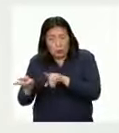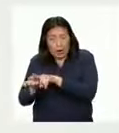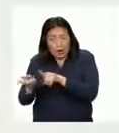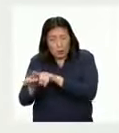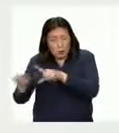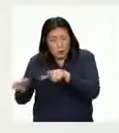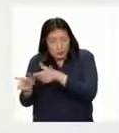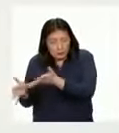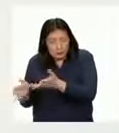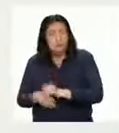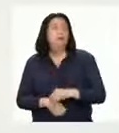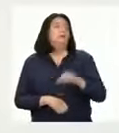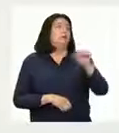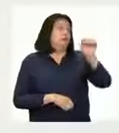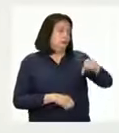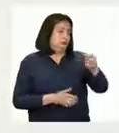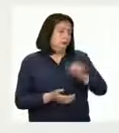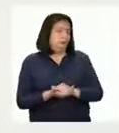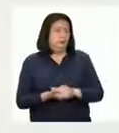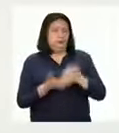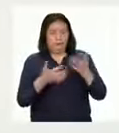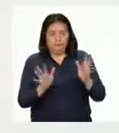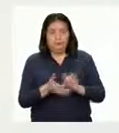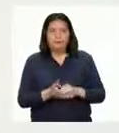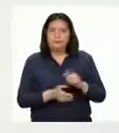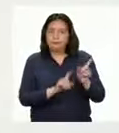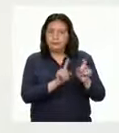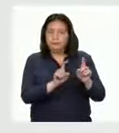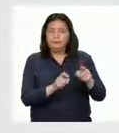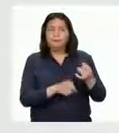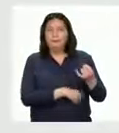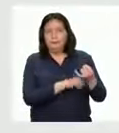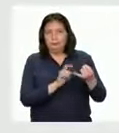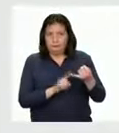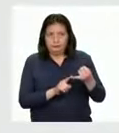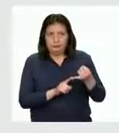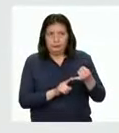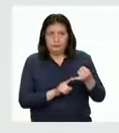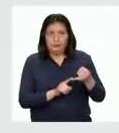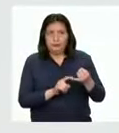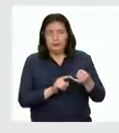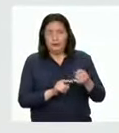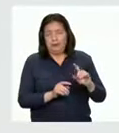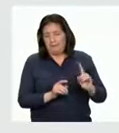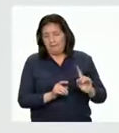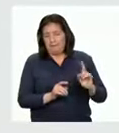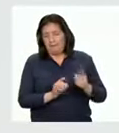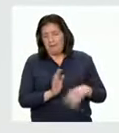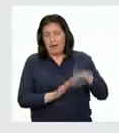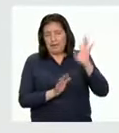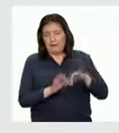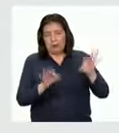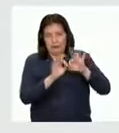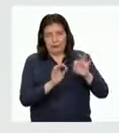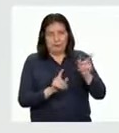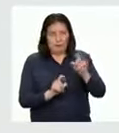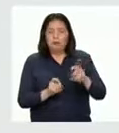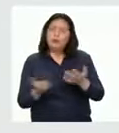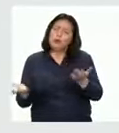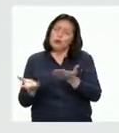sí. Entonces, hasta el momento sus preguntas serían: pregunta principal, ¿de dónde